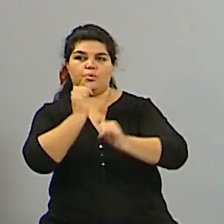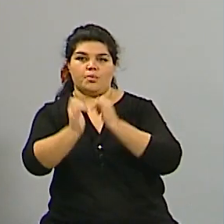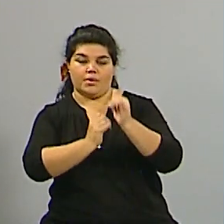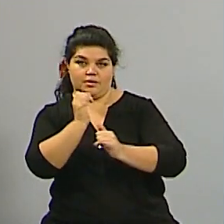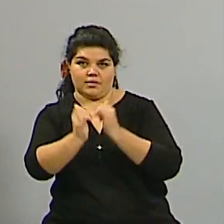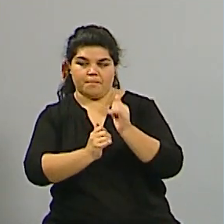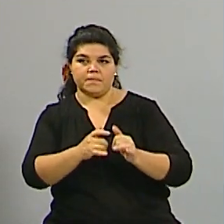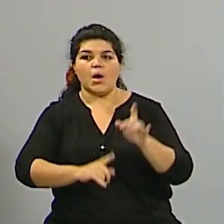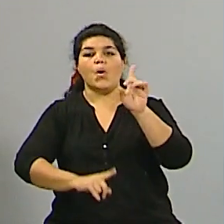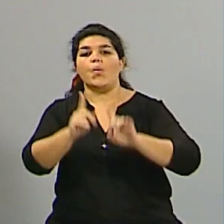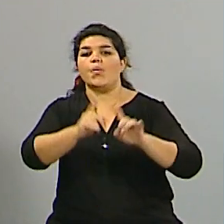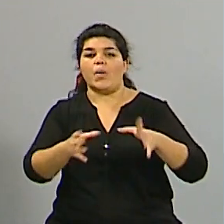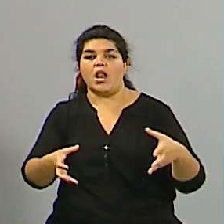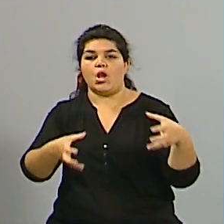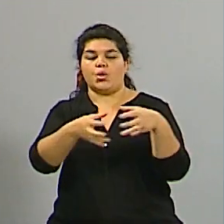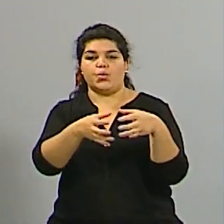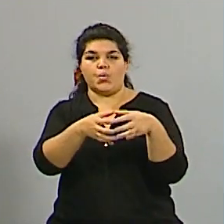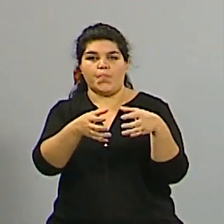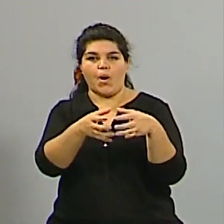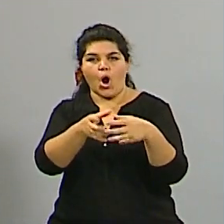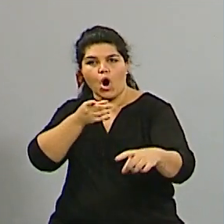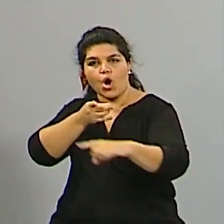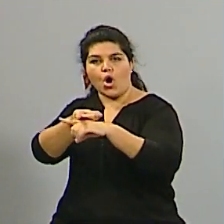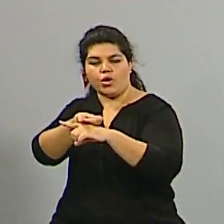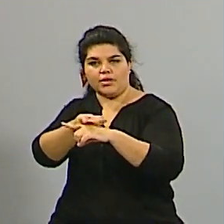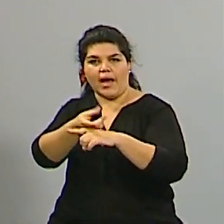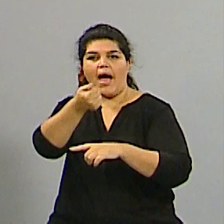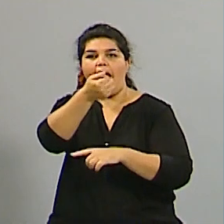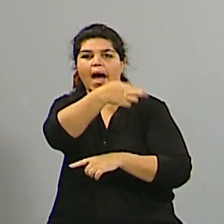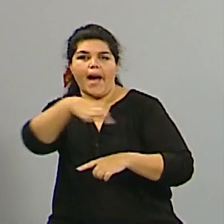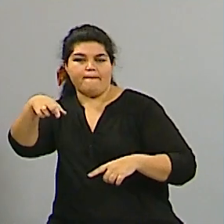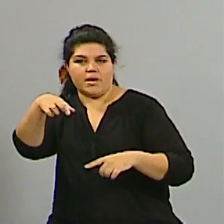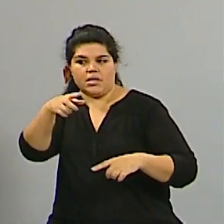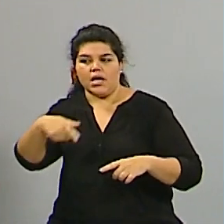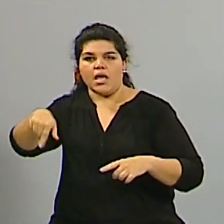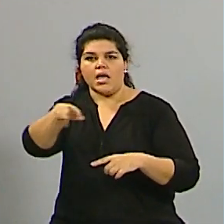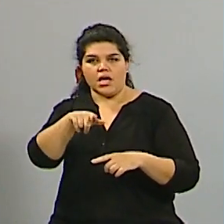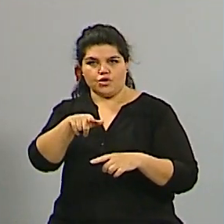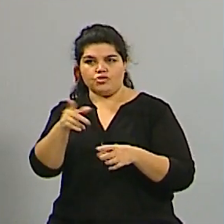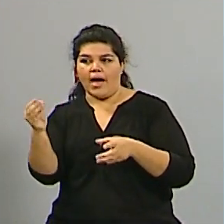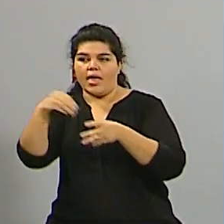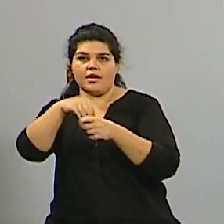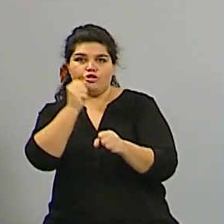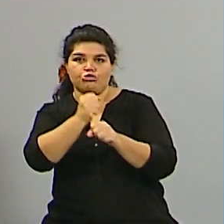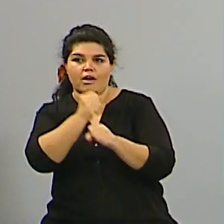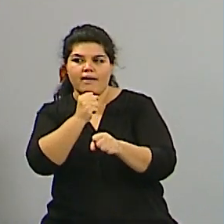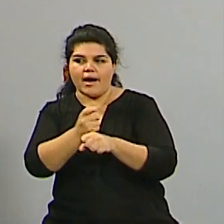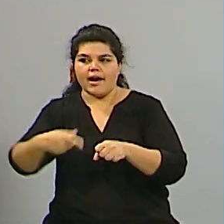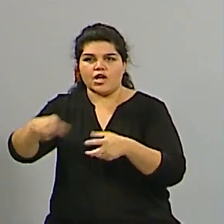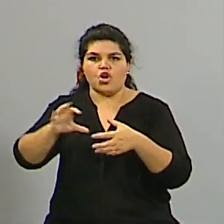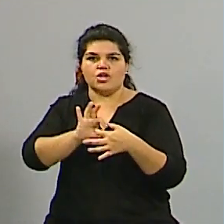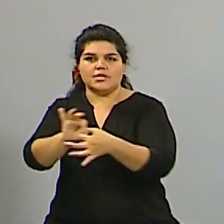que los trabajadores y trabajadoras que trabajan en plataformas ganen más derechos o esté regulada la actividad. Bueno, vos tenés claramente el